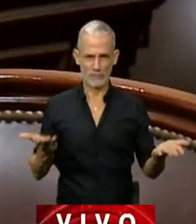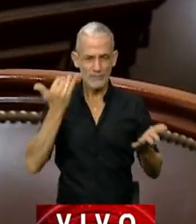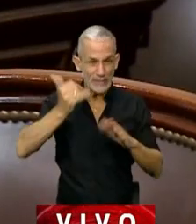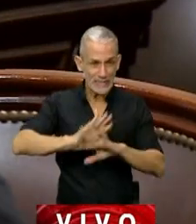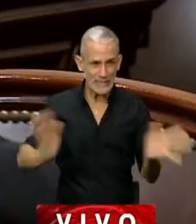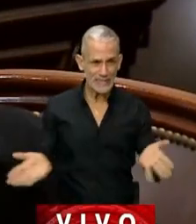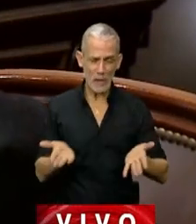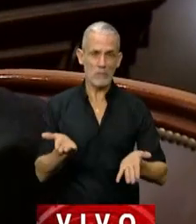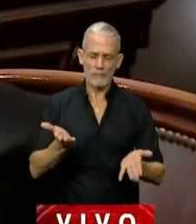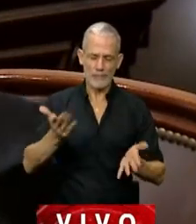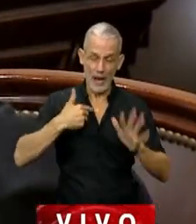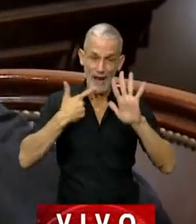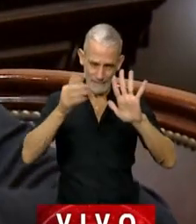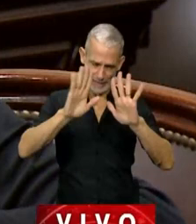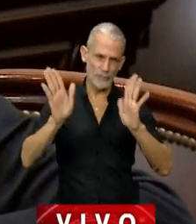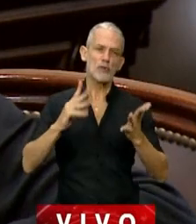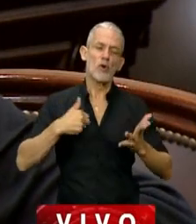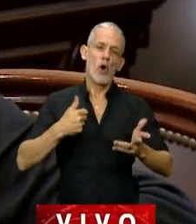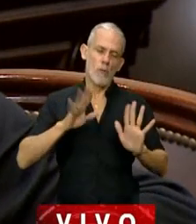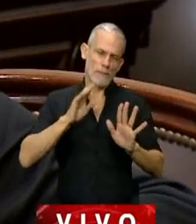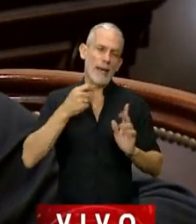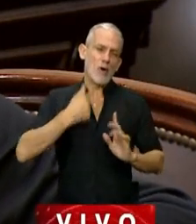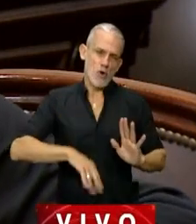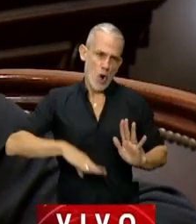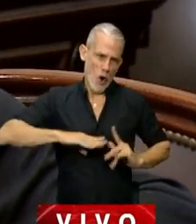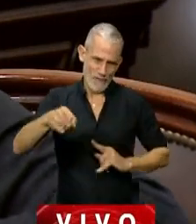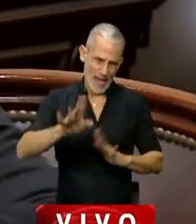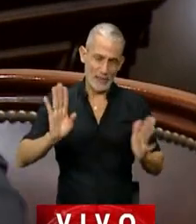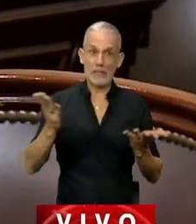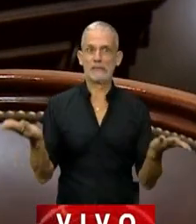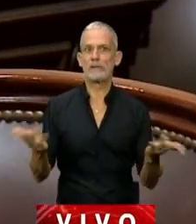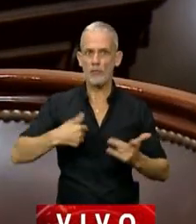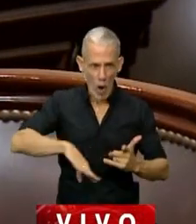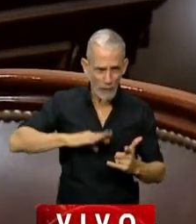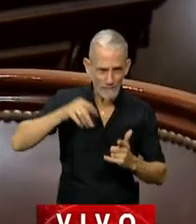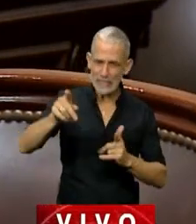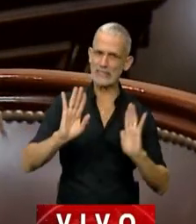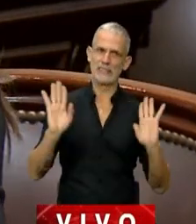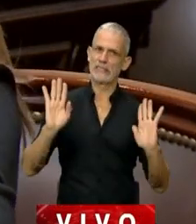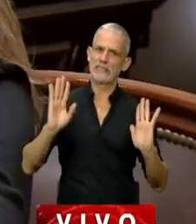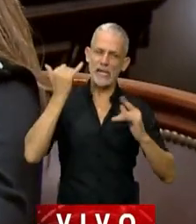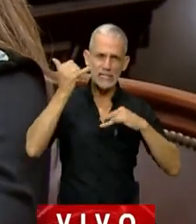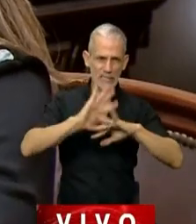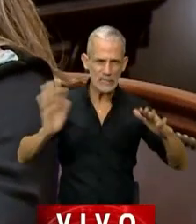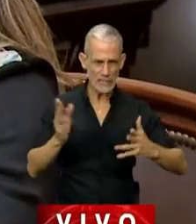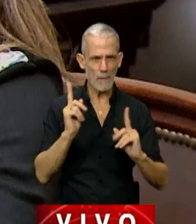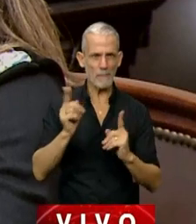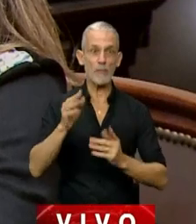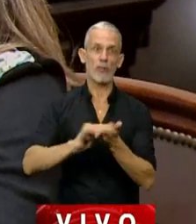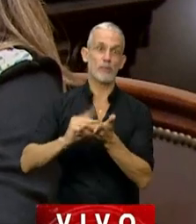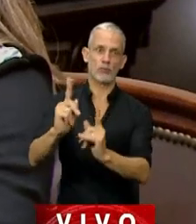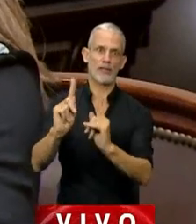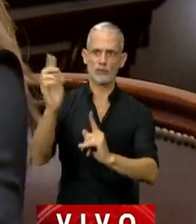que la verdad, no, voy a tratar de no ser ofensiva porque no creo que deba, además, ya bastante ofensiva es